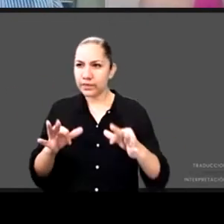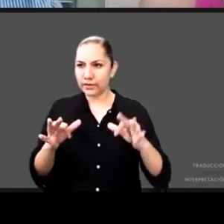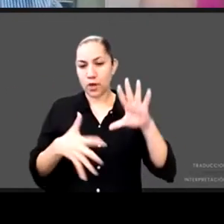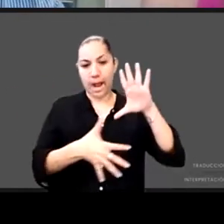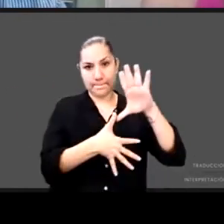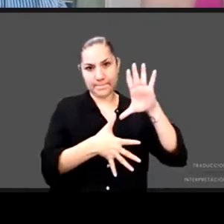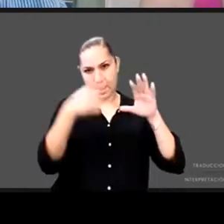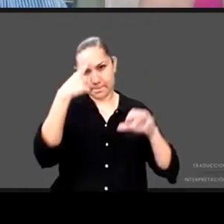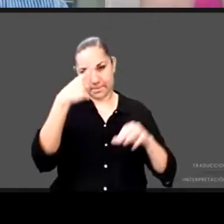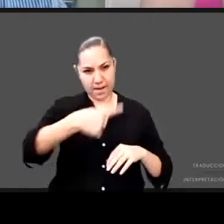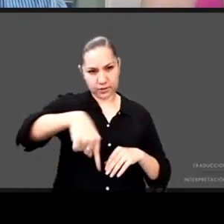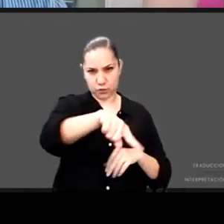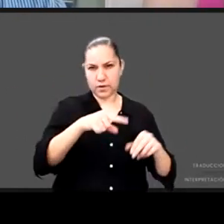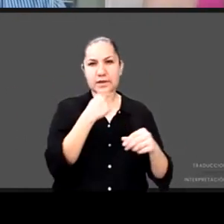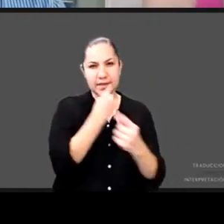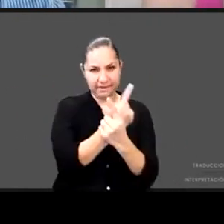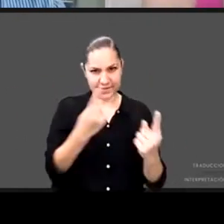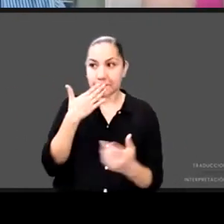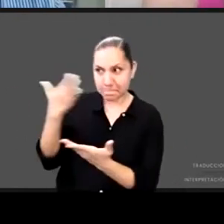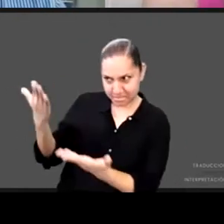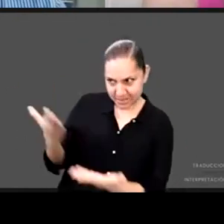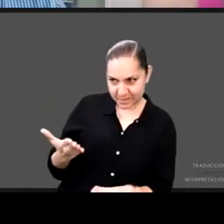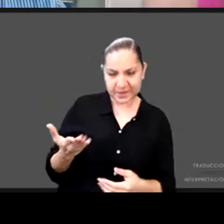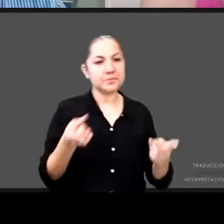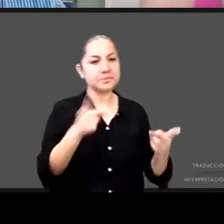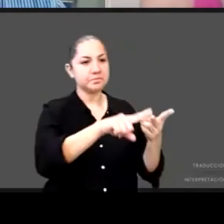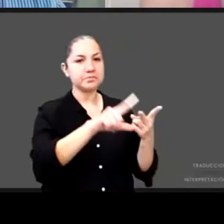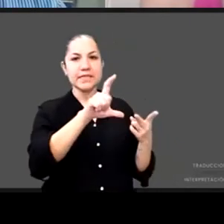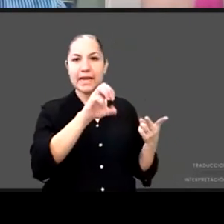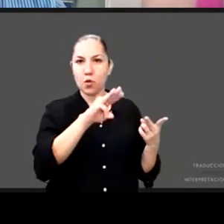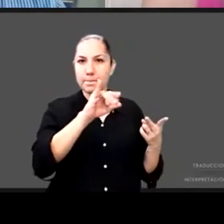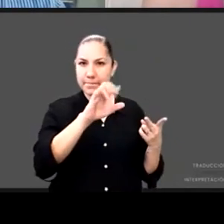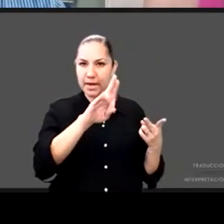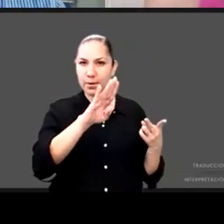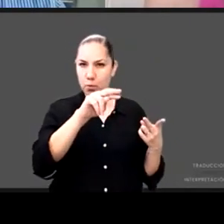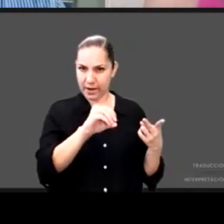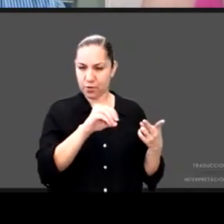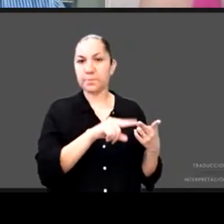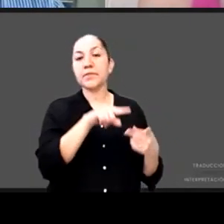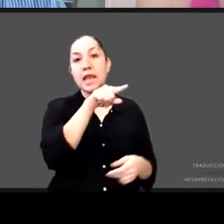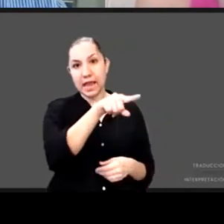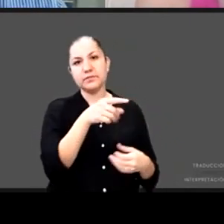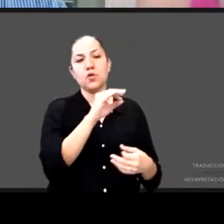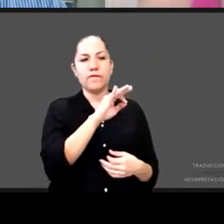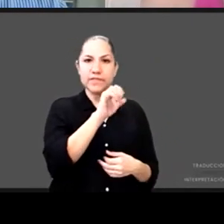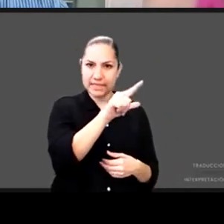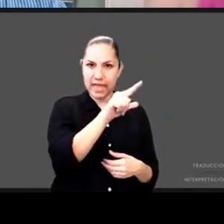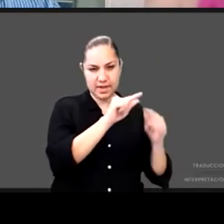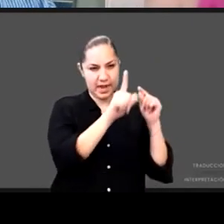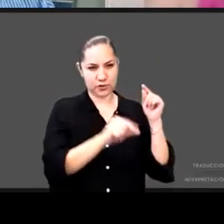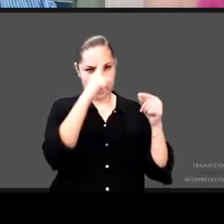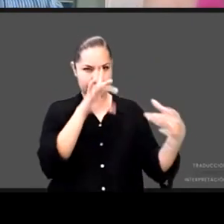Tenemos también a nuestro compañero Leonardo Mier Bueno. Él es oficial nacional de protección a la infancia de